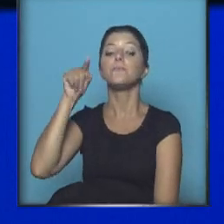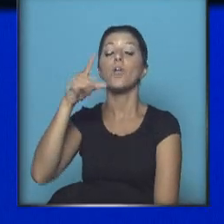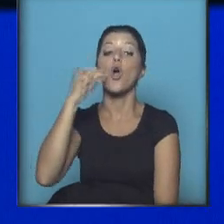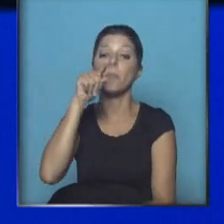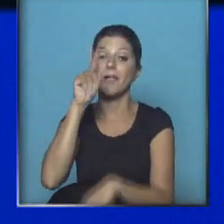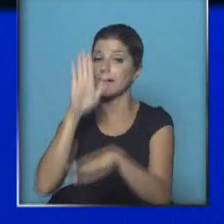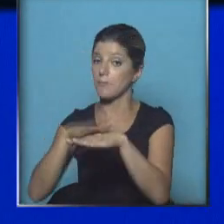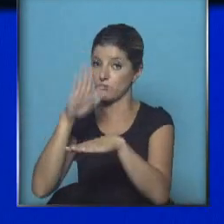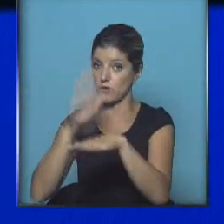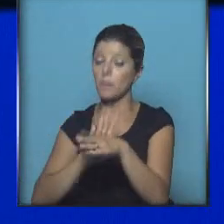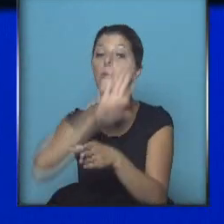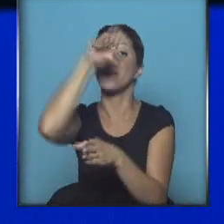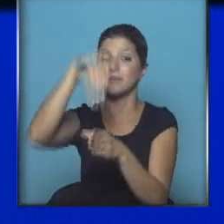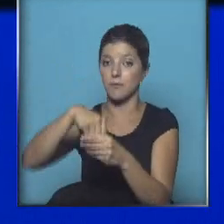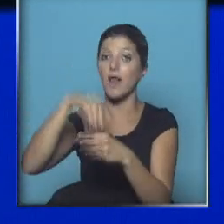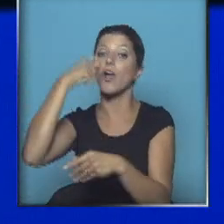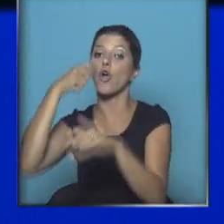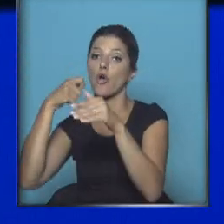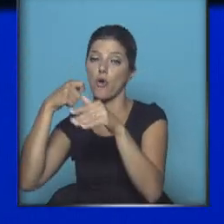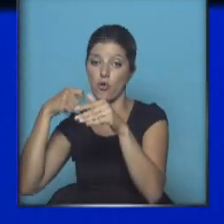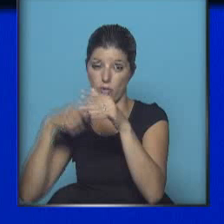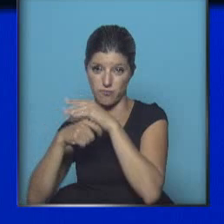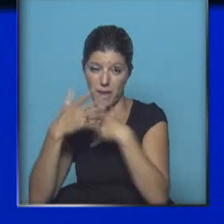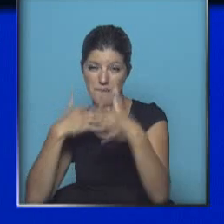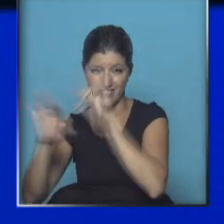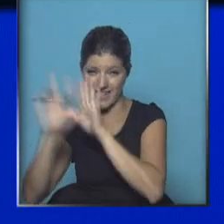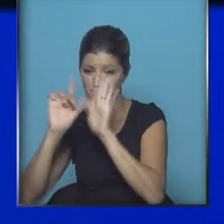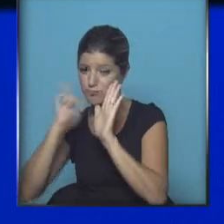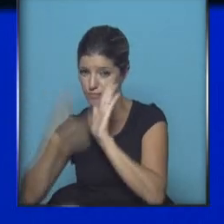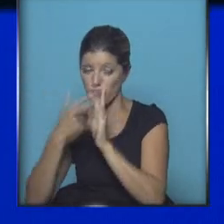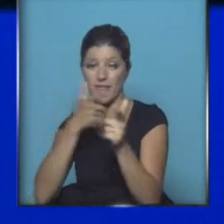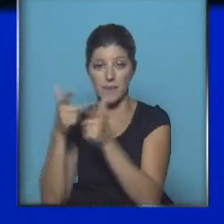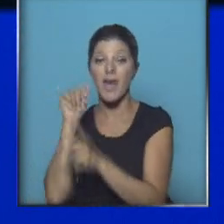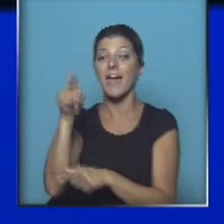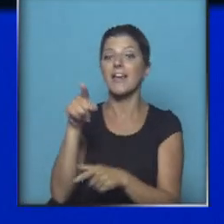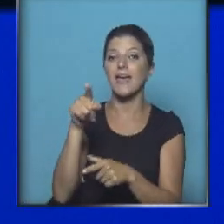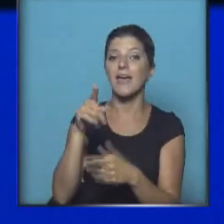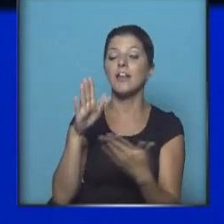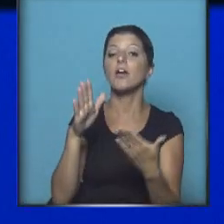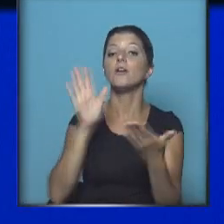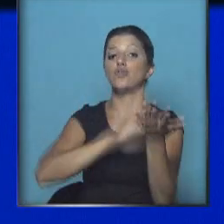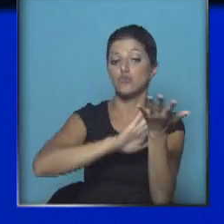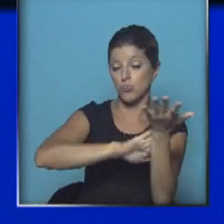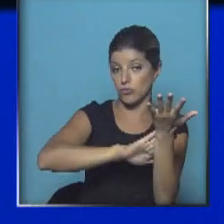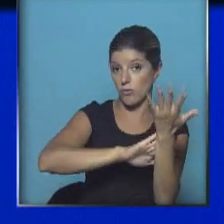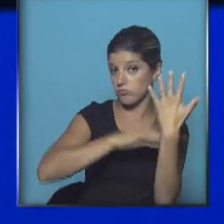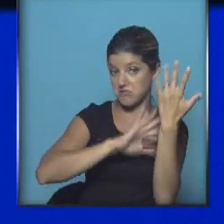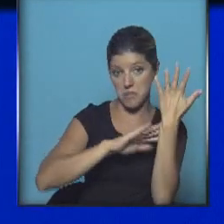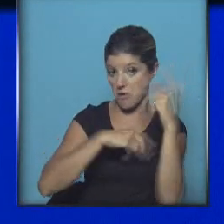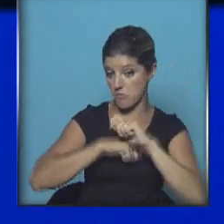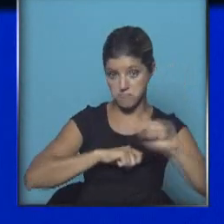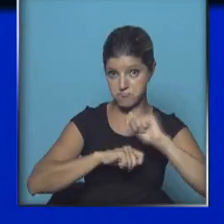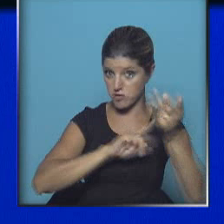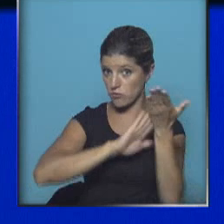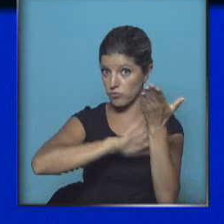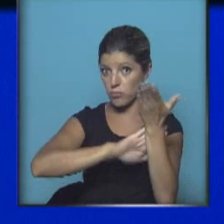acusado por participación en el contrabando de armas, que era zurdo, pero se pegó un tiro acá, en la parte de atrás de la nuca,